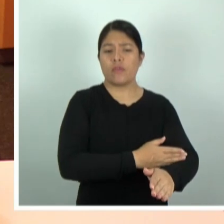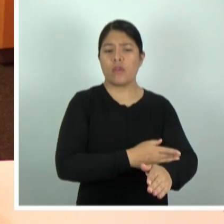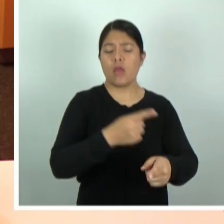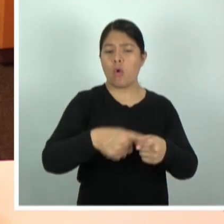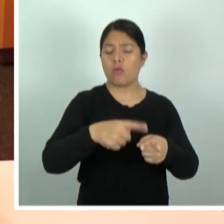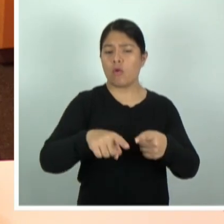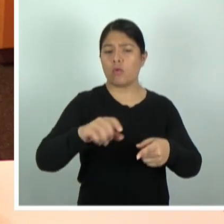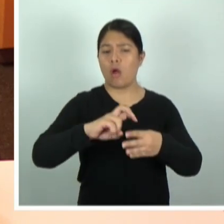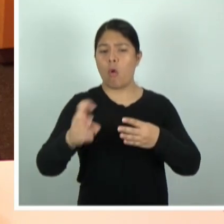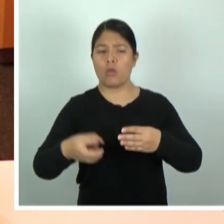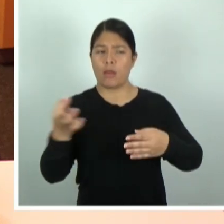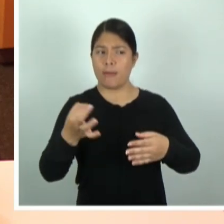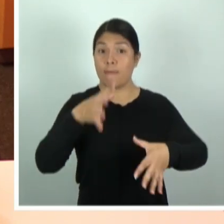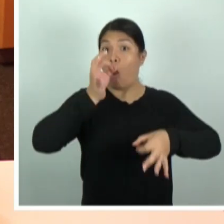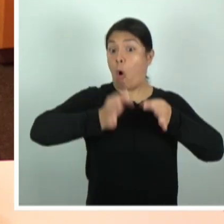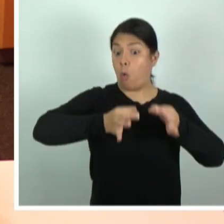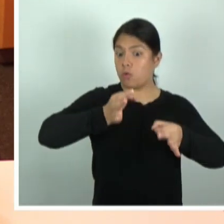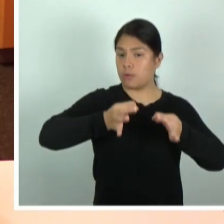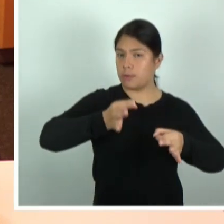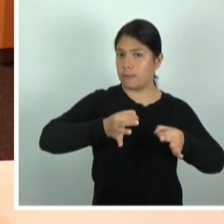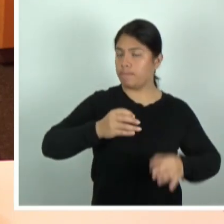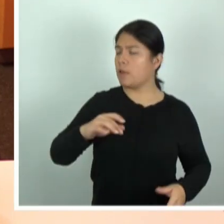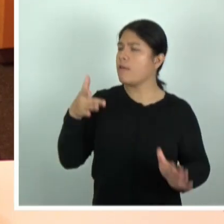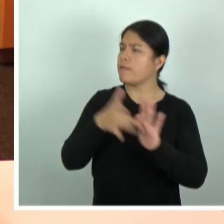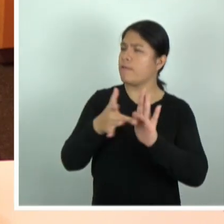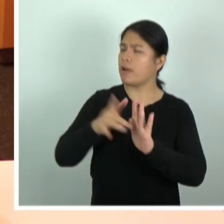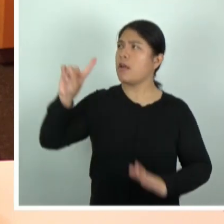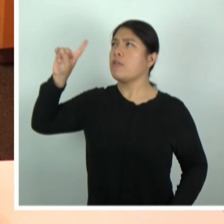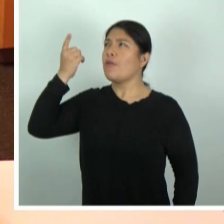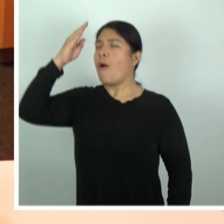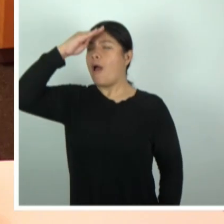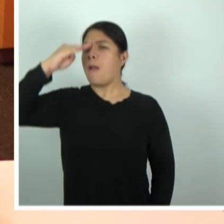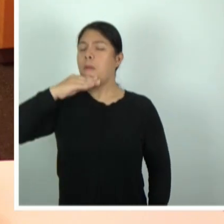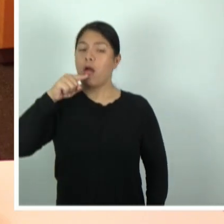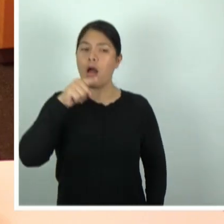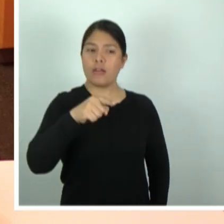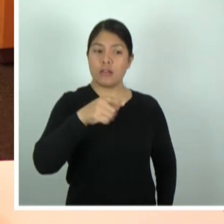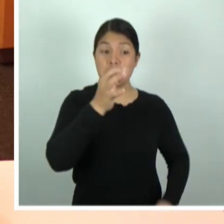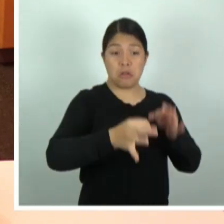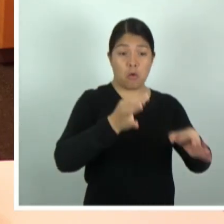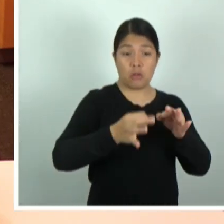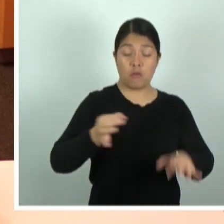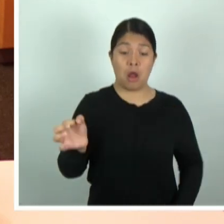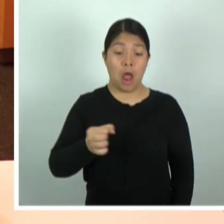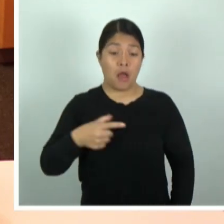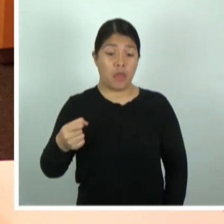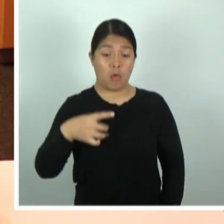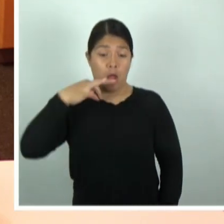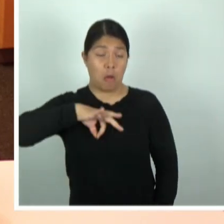eso? Que Dios el Padre te justifica. No tienes deudas